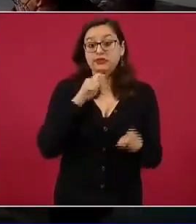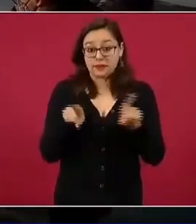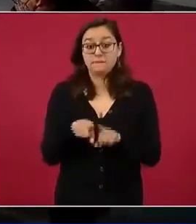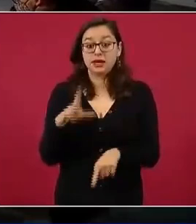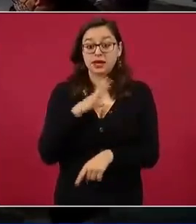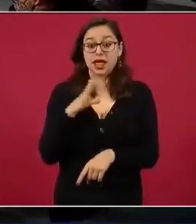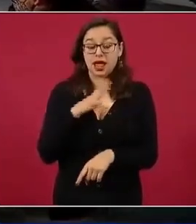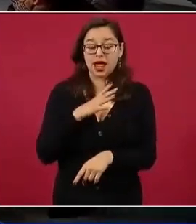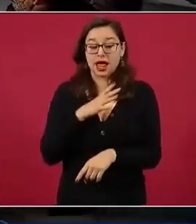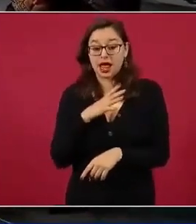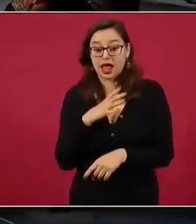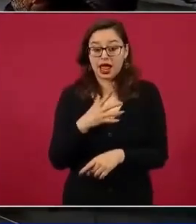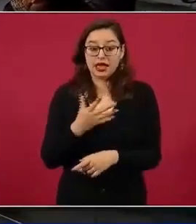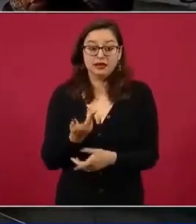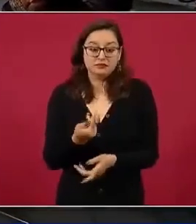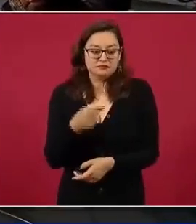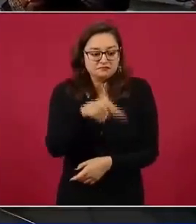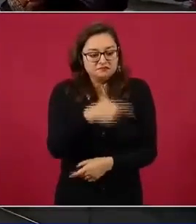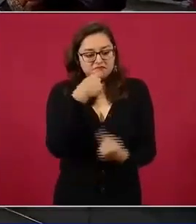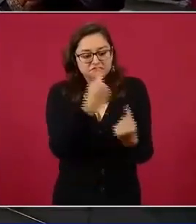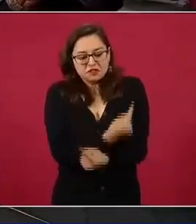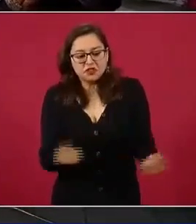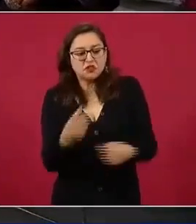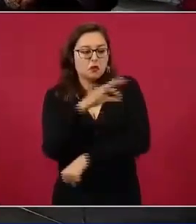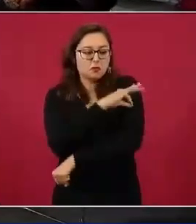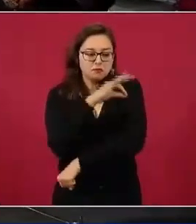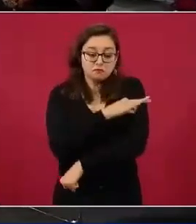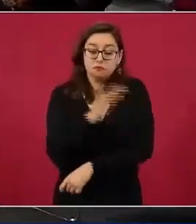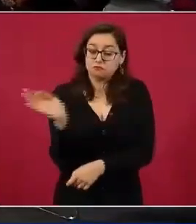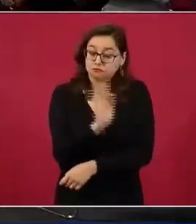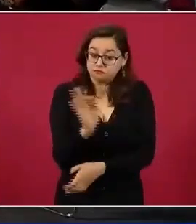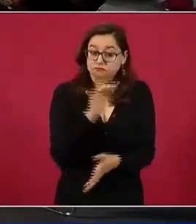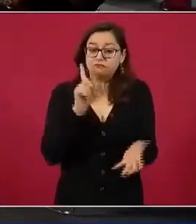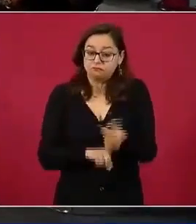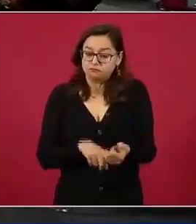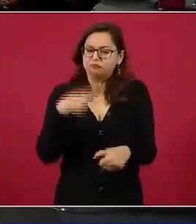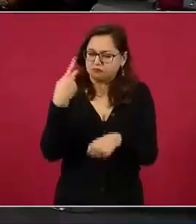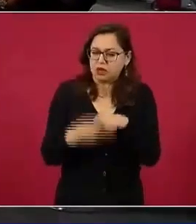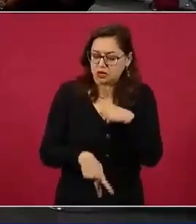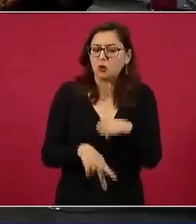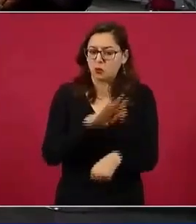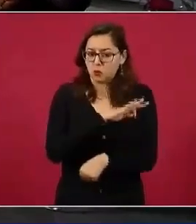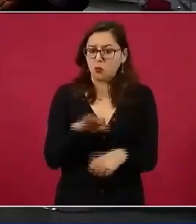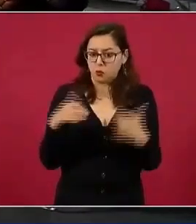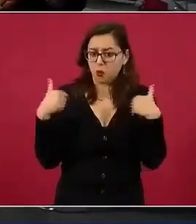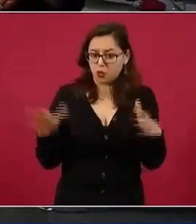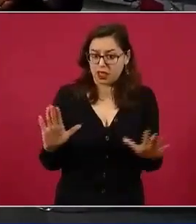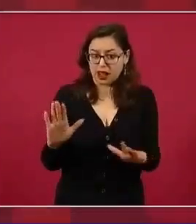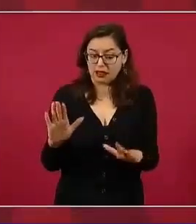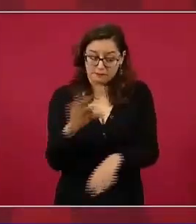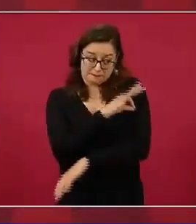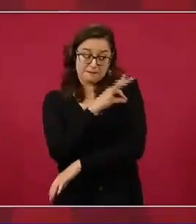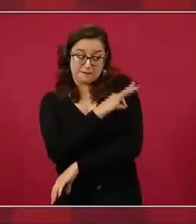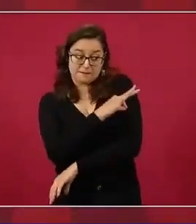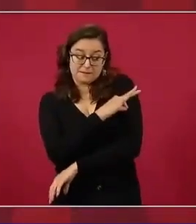no, no se utilizaría la vacuna, si no fuera segura. Pero cuando uno ya piensa en el balance de